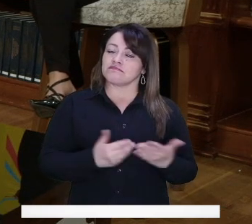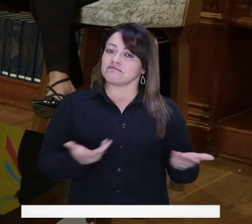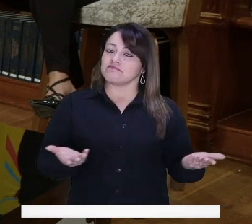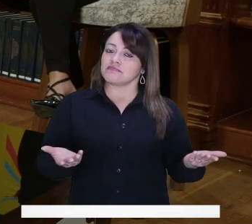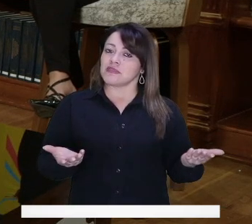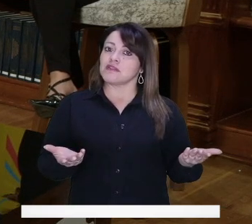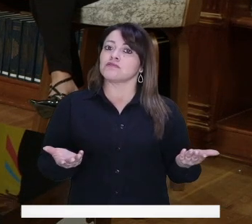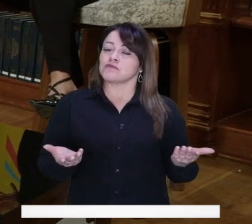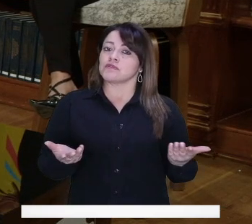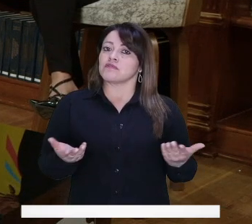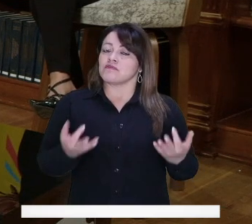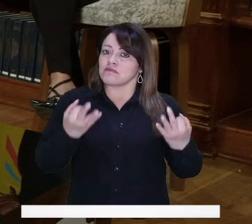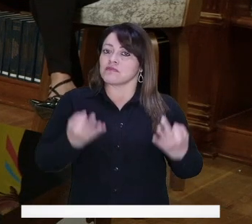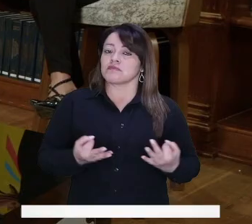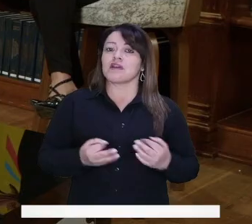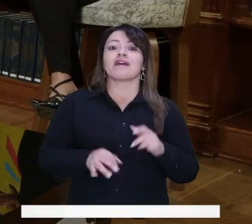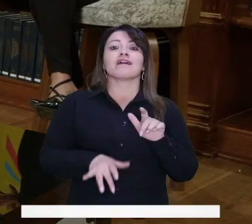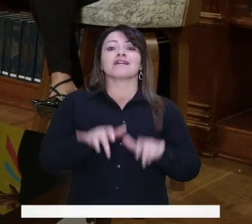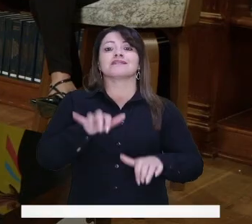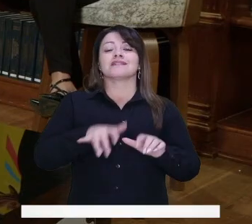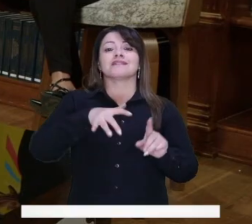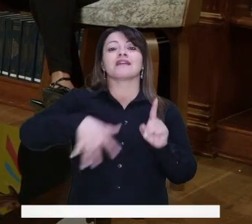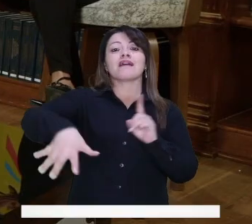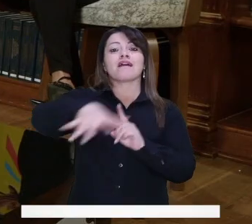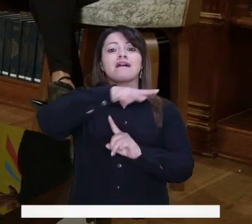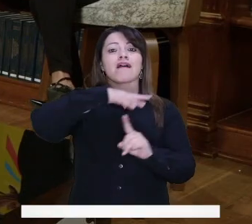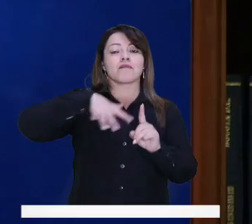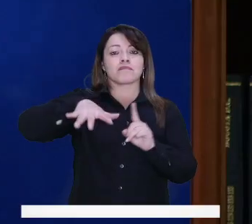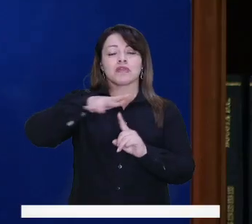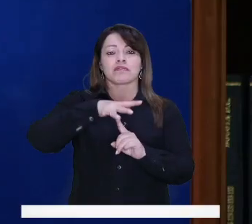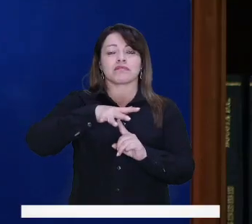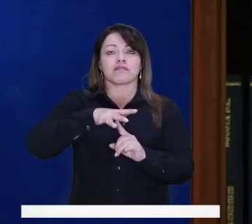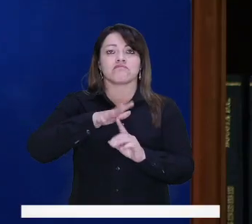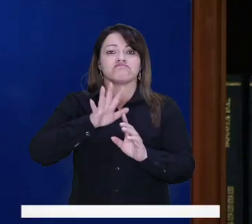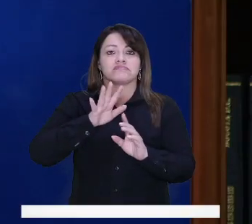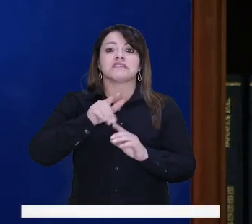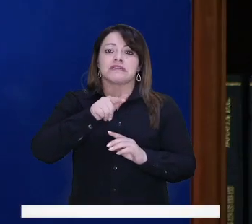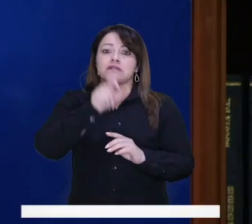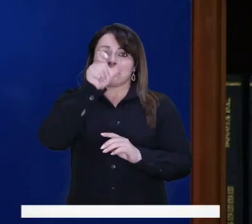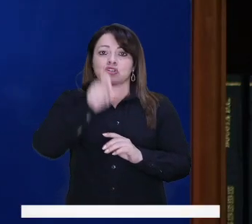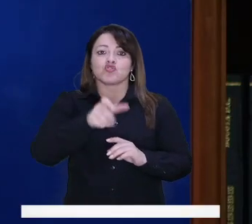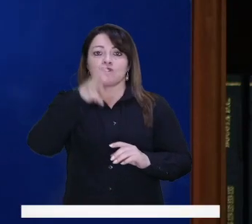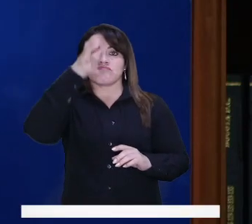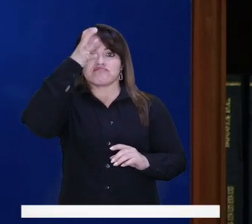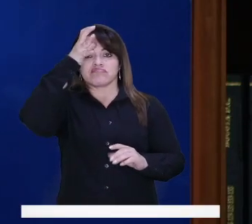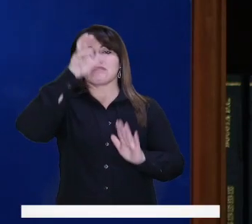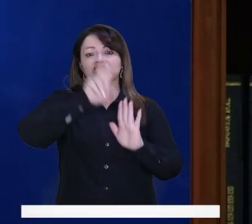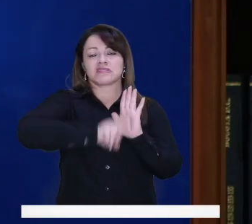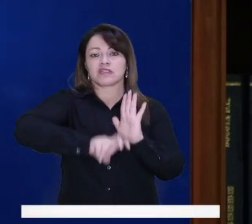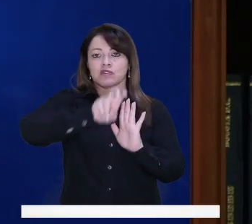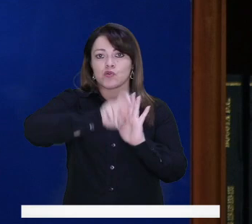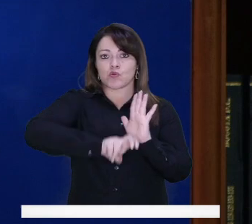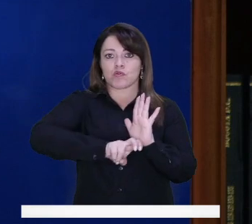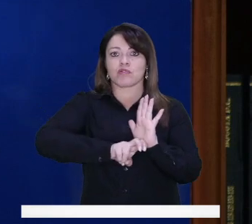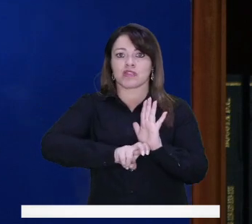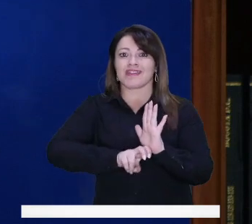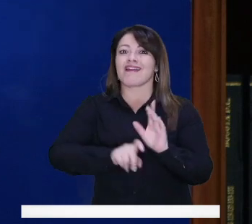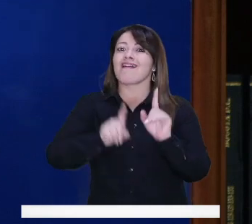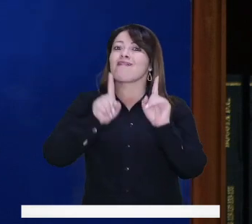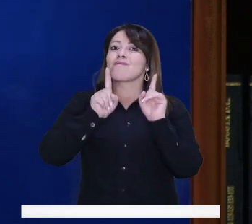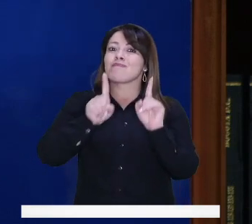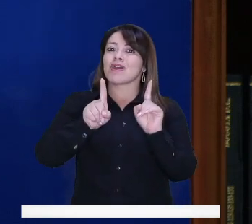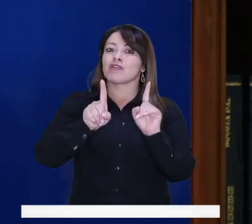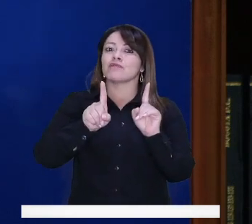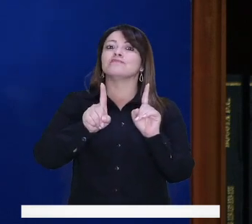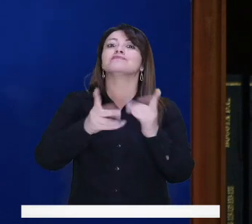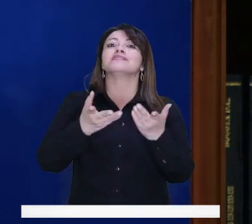me parece que es un gran ser humano la secretaria de Ambiente, porque debo reconocer que conoce bien el tema teórico desde el punto de vista